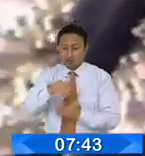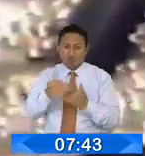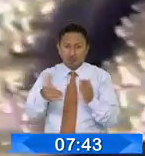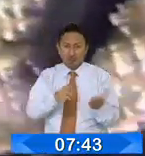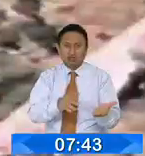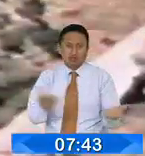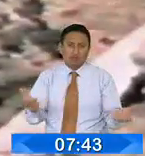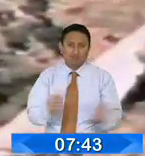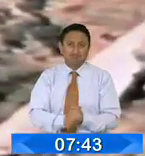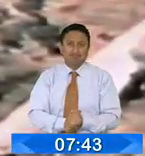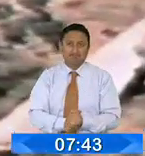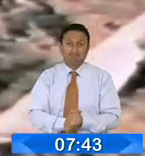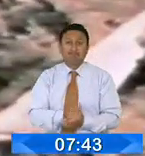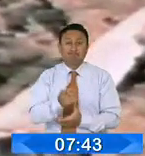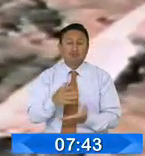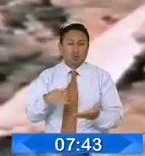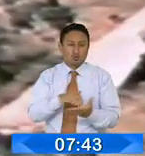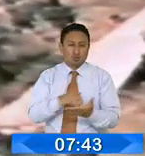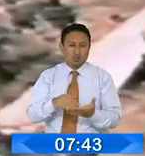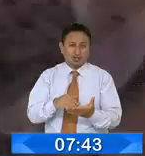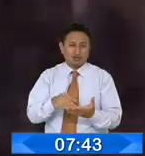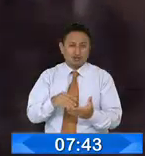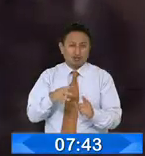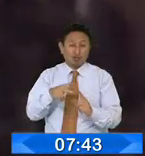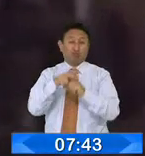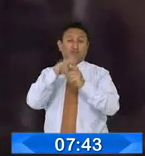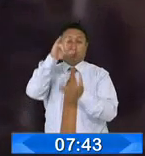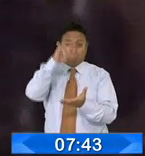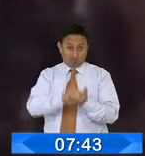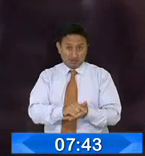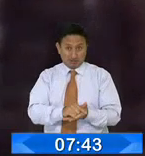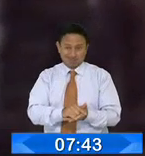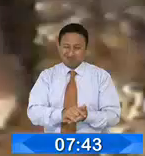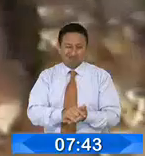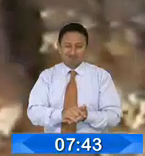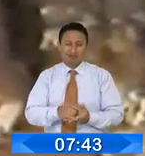En lo que dudan, se trató de un accidente, informó Maite Morán.